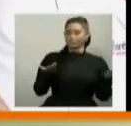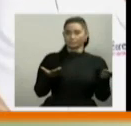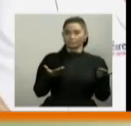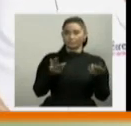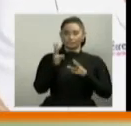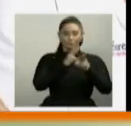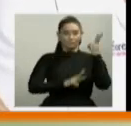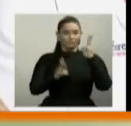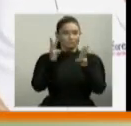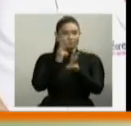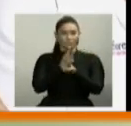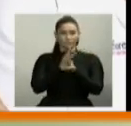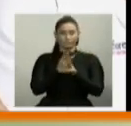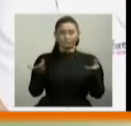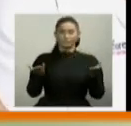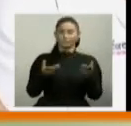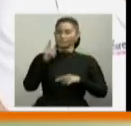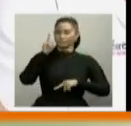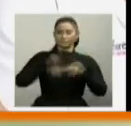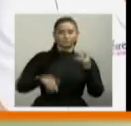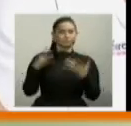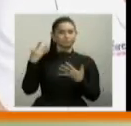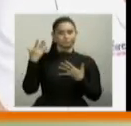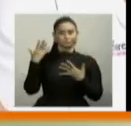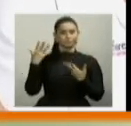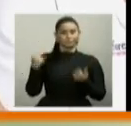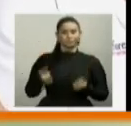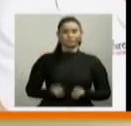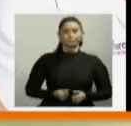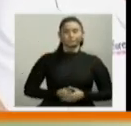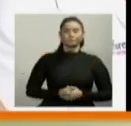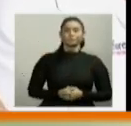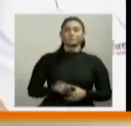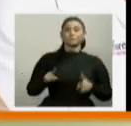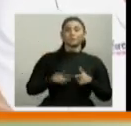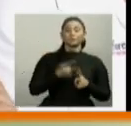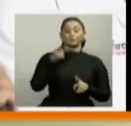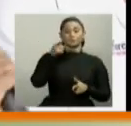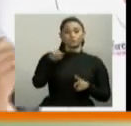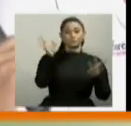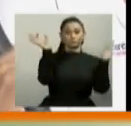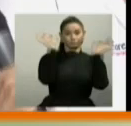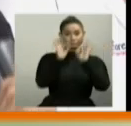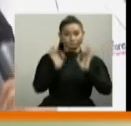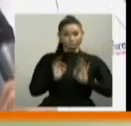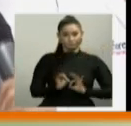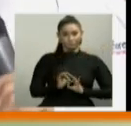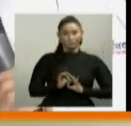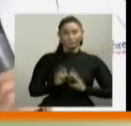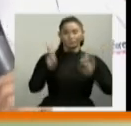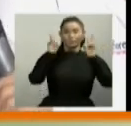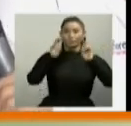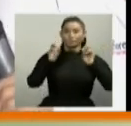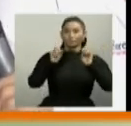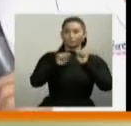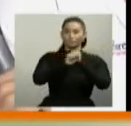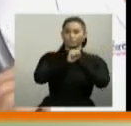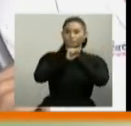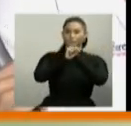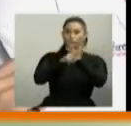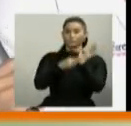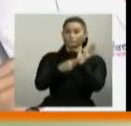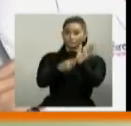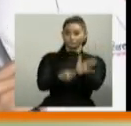con una segunda dosis de Pfizer. No habla de tercera dosis, por tanto, no aplica en este contexto, doctor. Y por último,